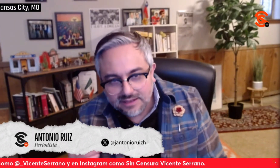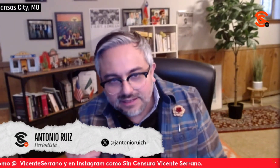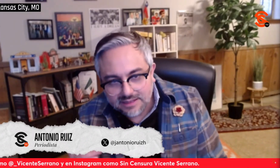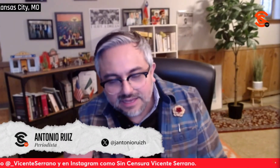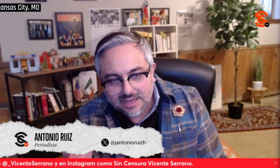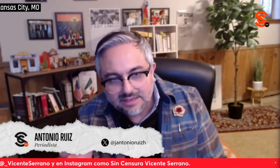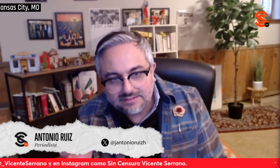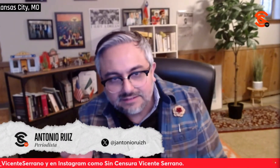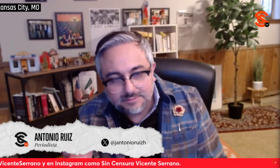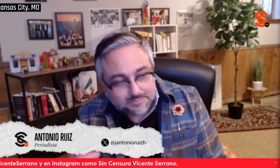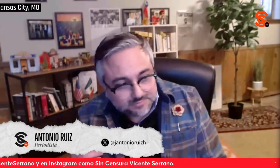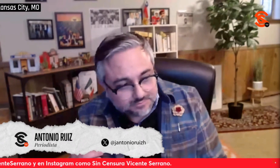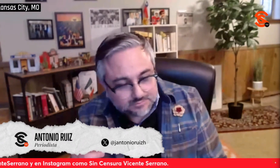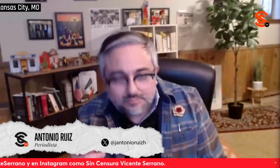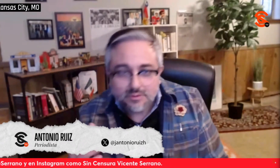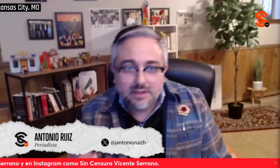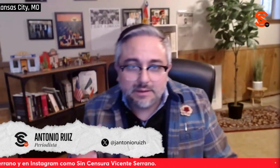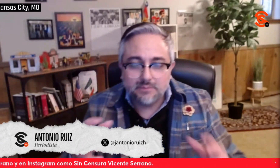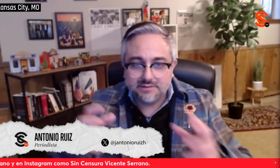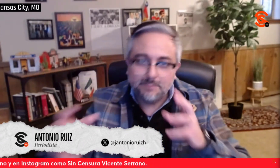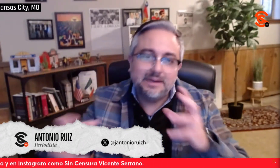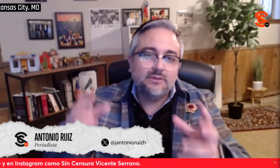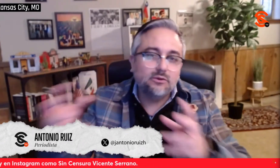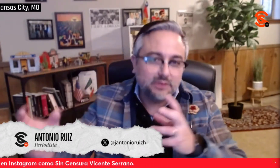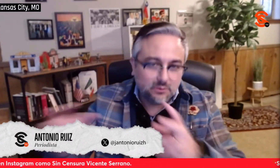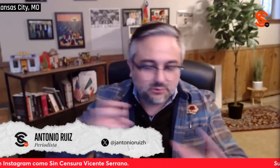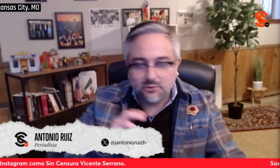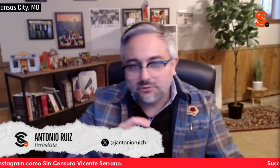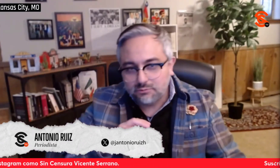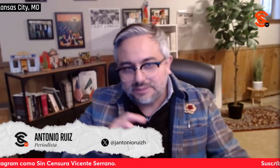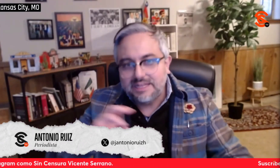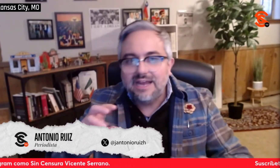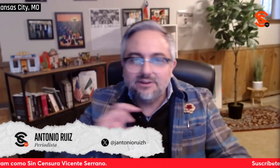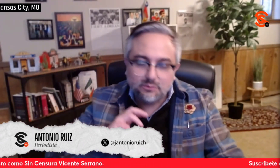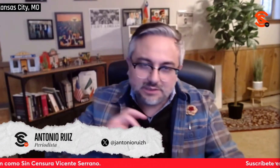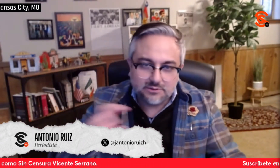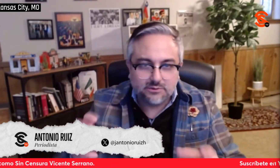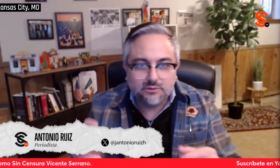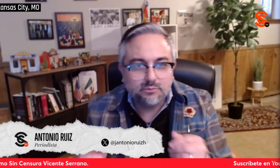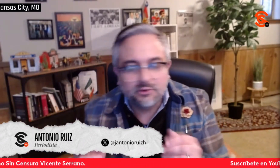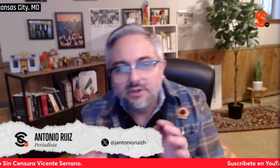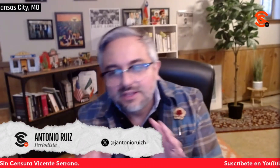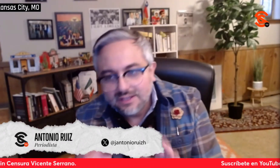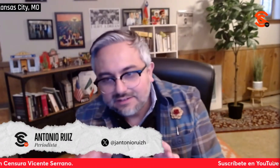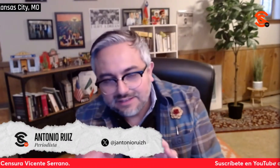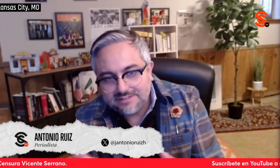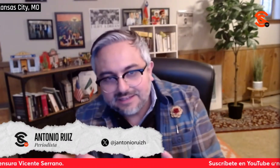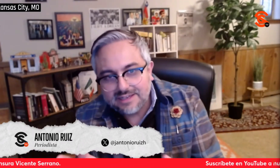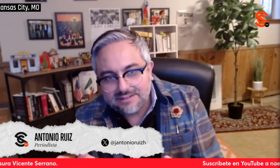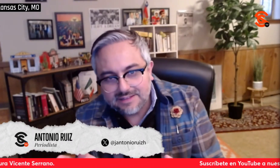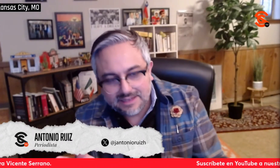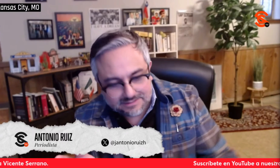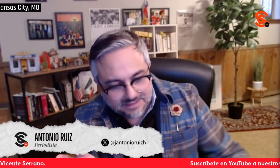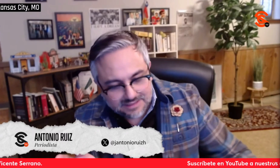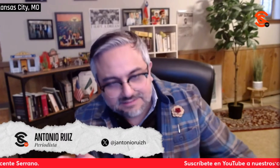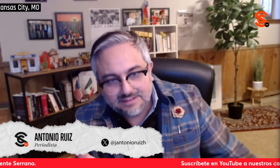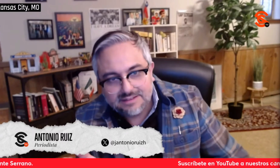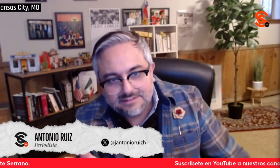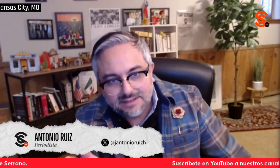bajo esa idea es que, vamos, se están peleando los seguros con los hospitales con los seguros, pero se exige que se